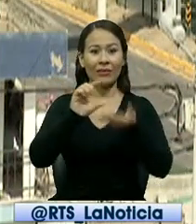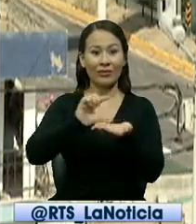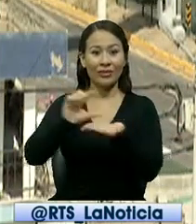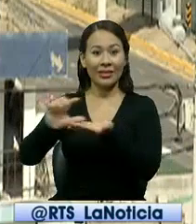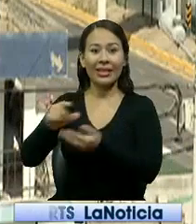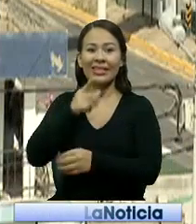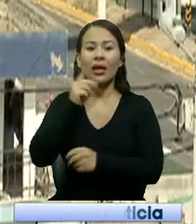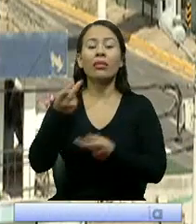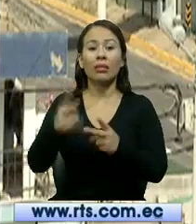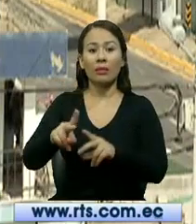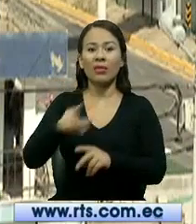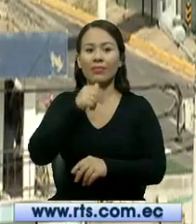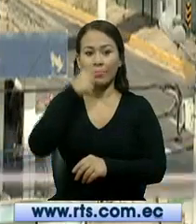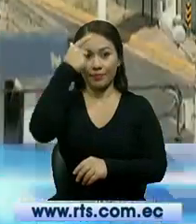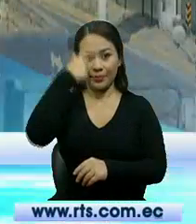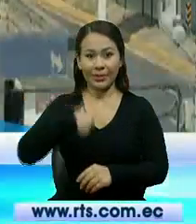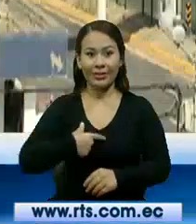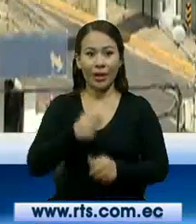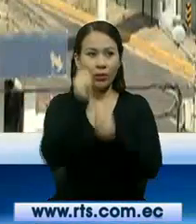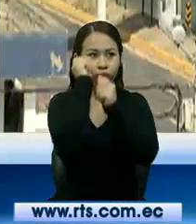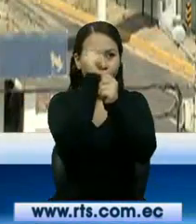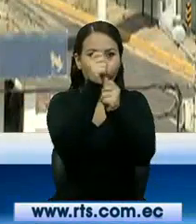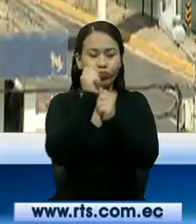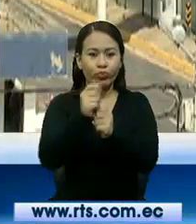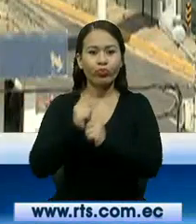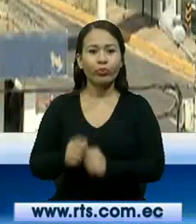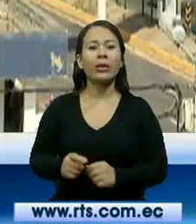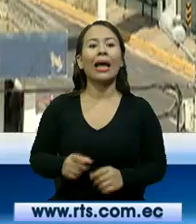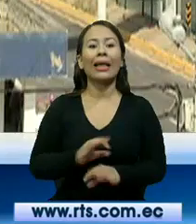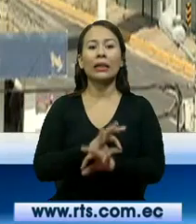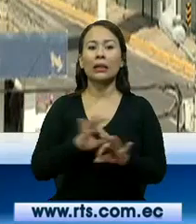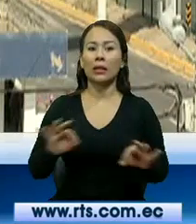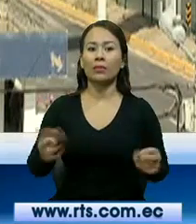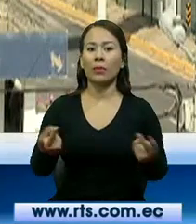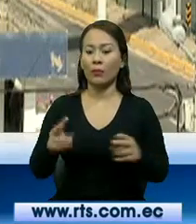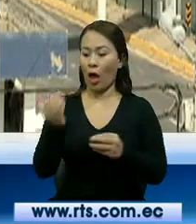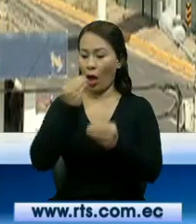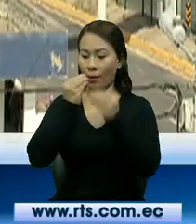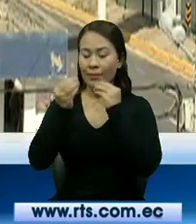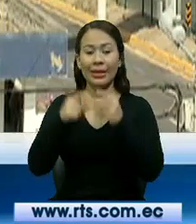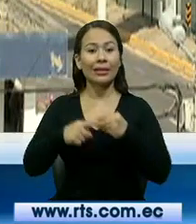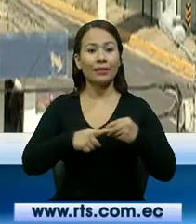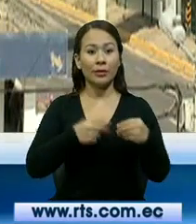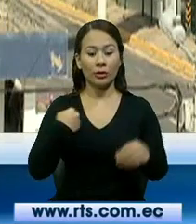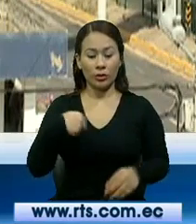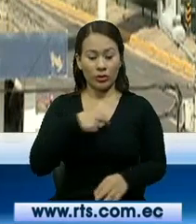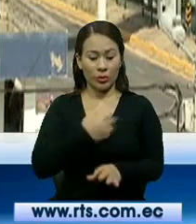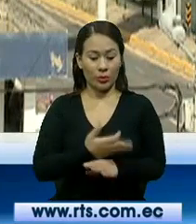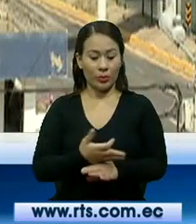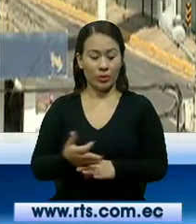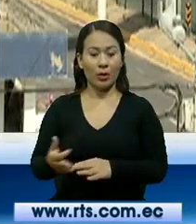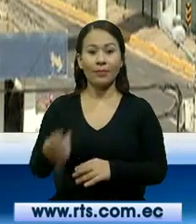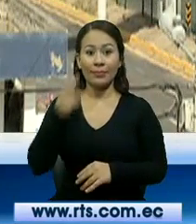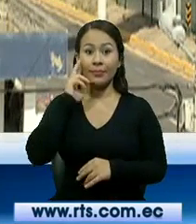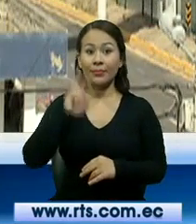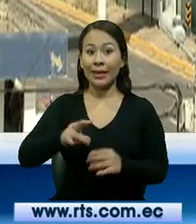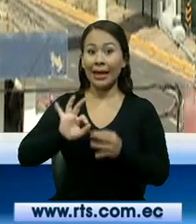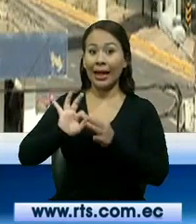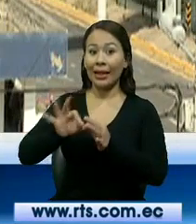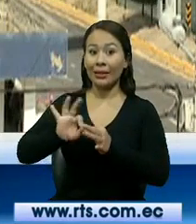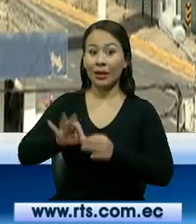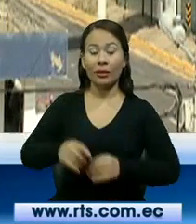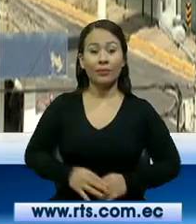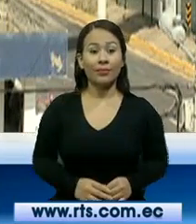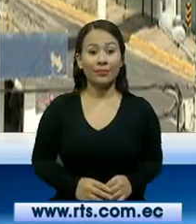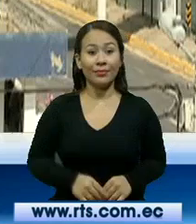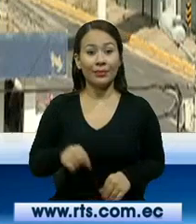curanderos los chamanes que los llamamos acá en nuestras parroquias el tema de la comida típica que hemos recorrido Y ustedes ven que Calderón en sí tiene Estos